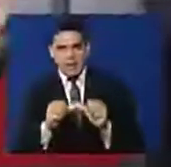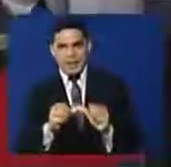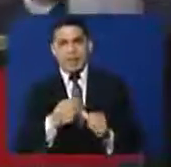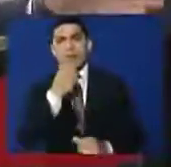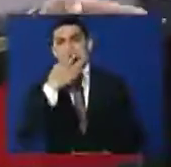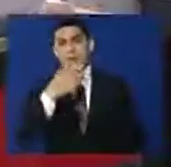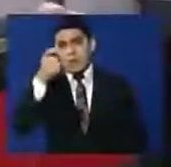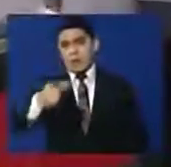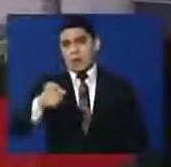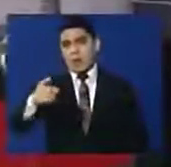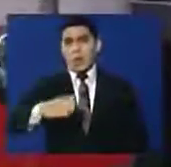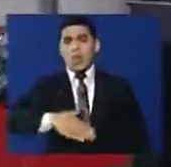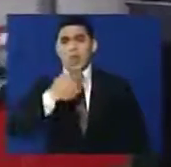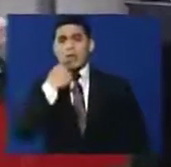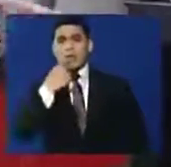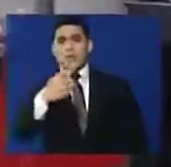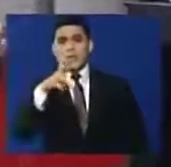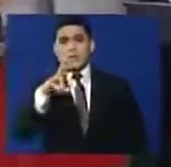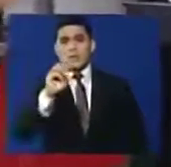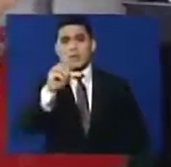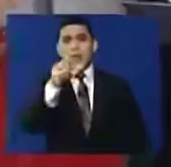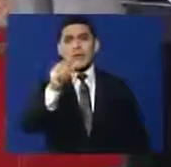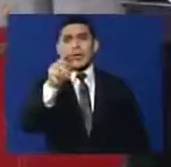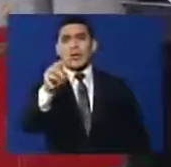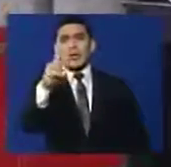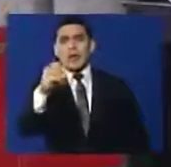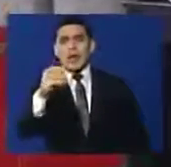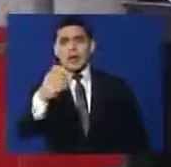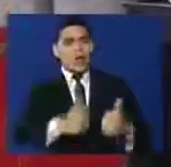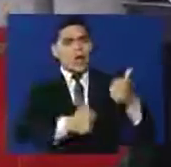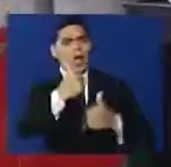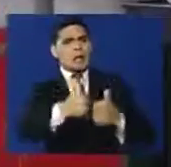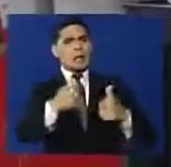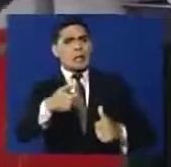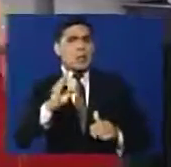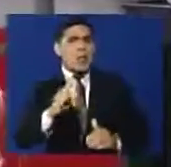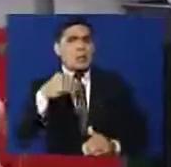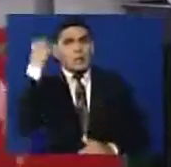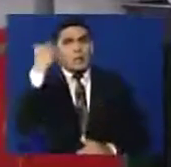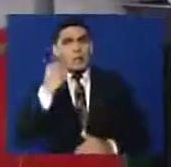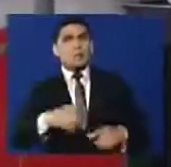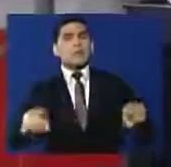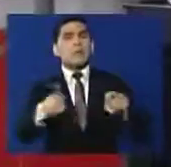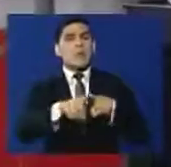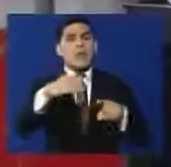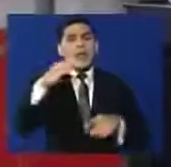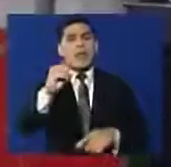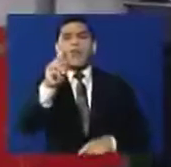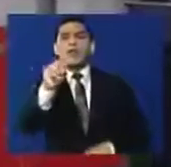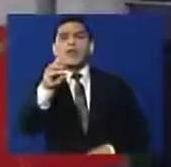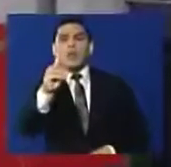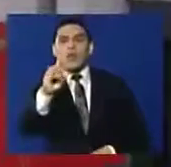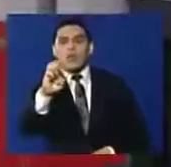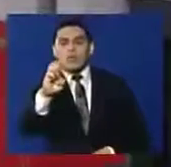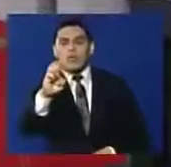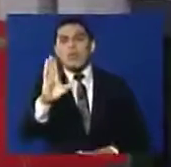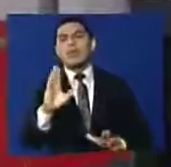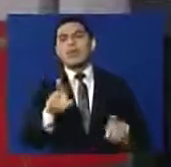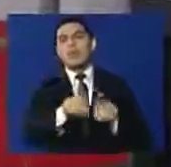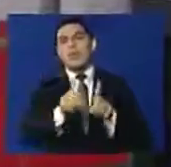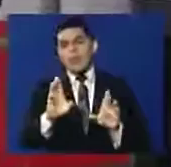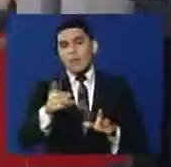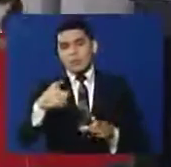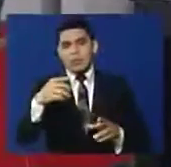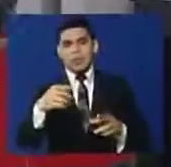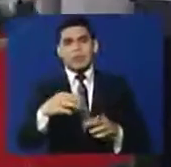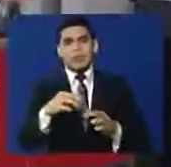Continuamos. Bueno, puede decirse que Rolando pues está aspirando una cosa por ahí, porque tú así hizo el conde de Guácharo. No. Ten